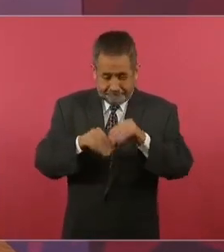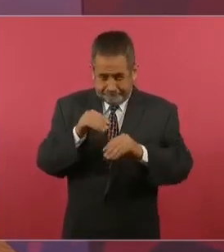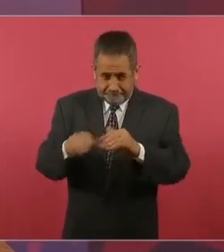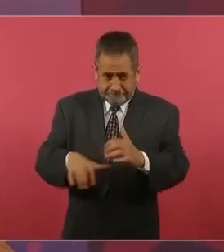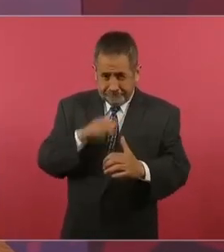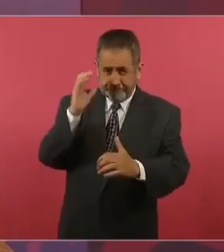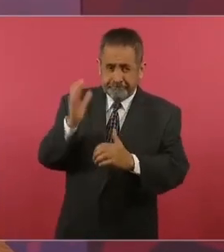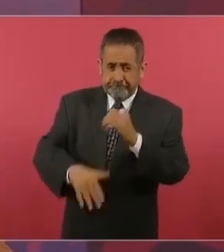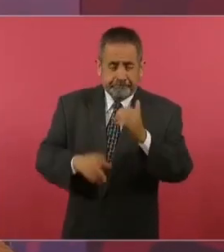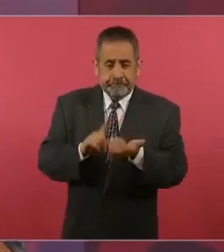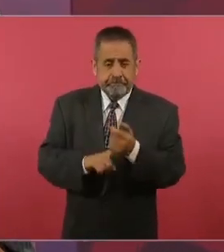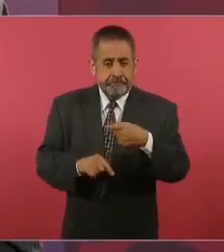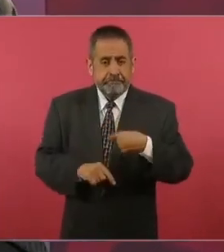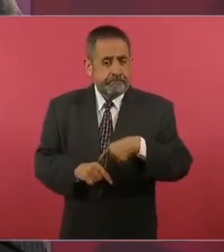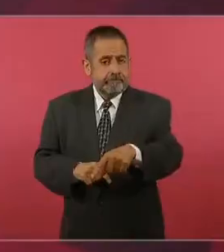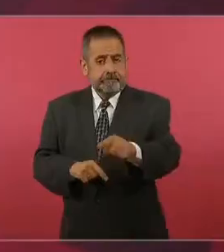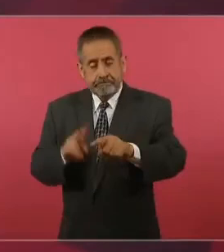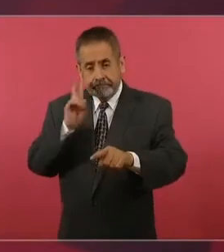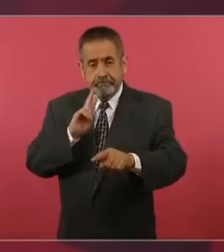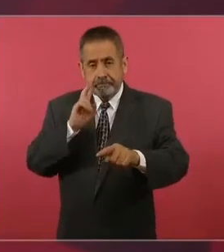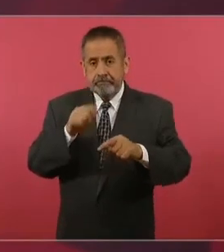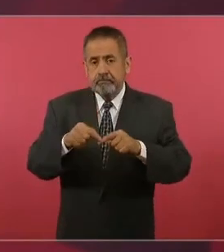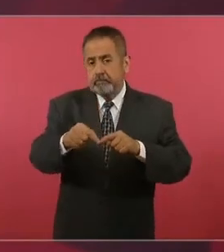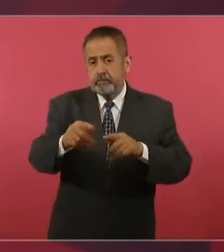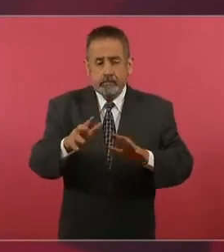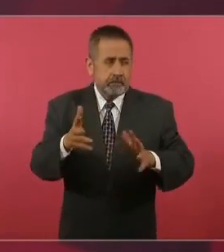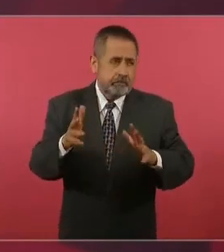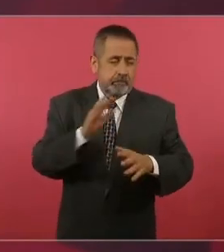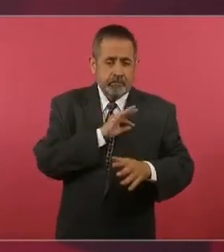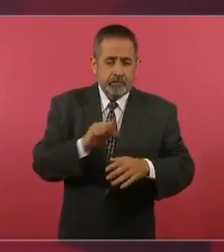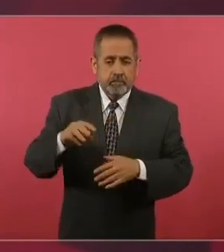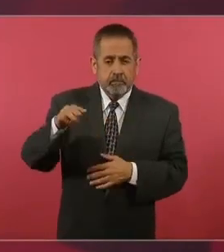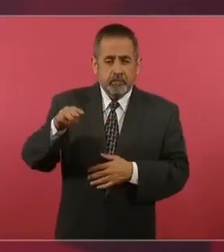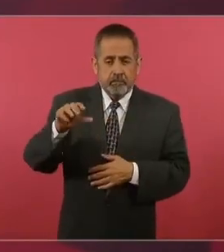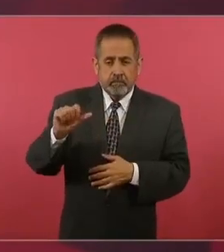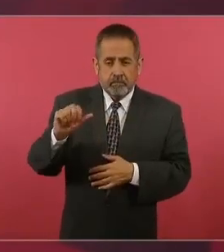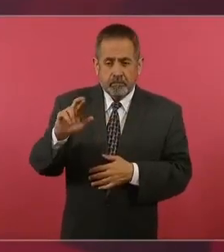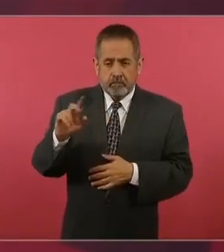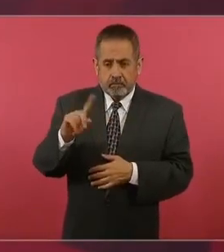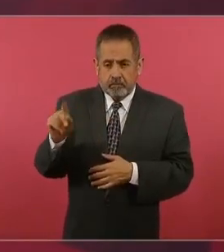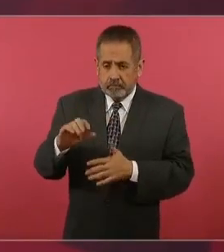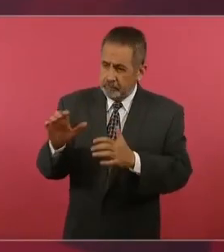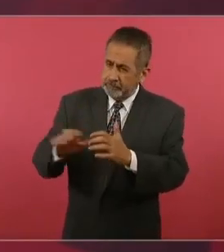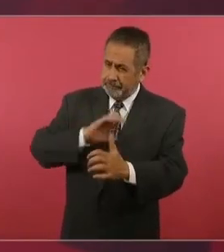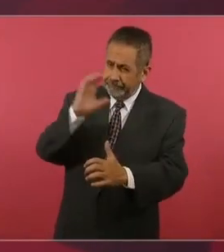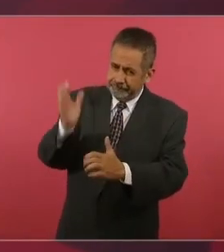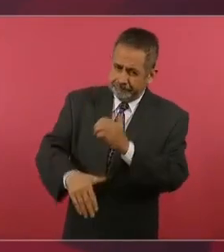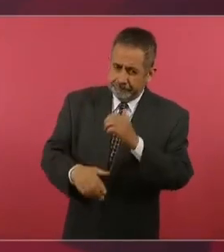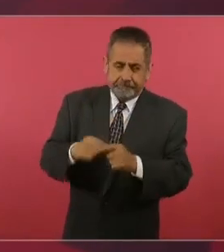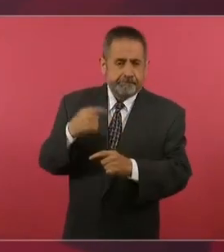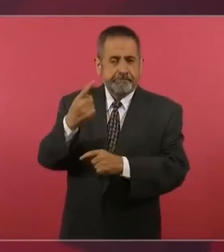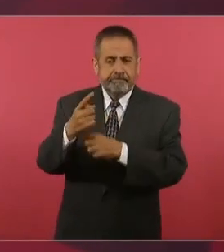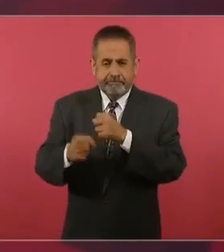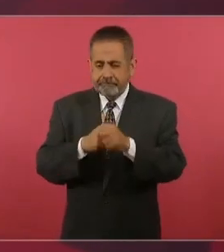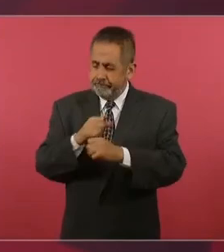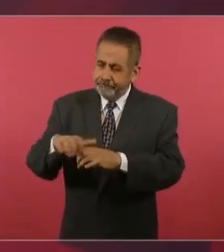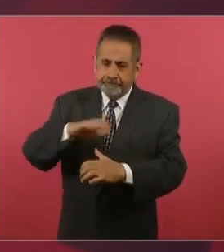a más tardar en marzo del año